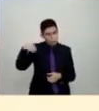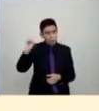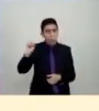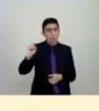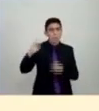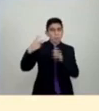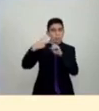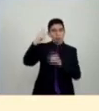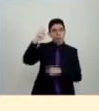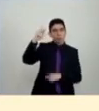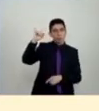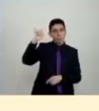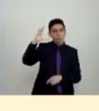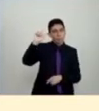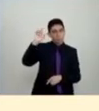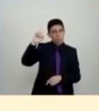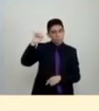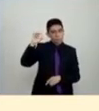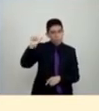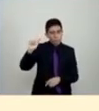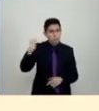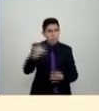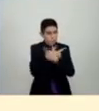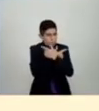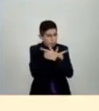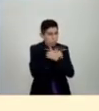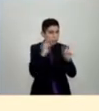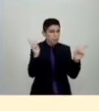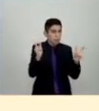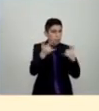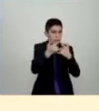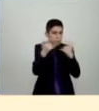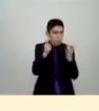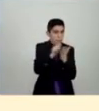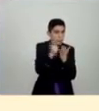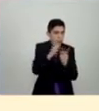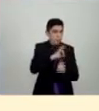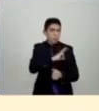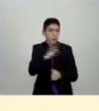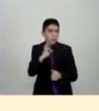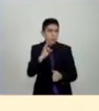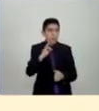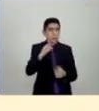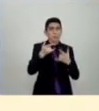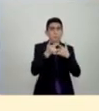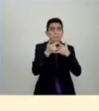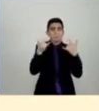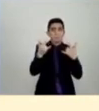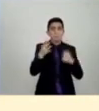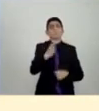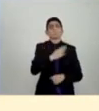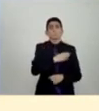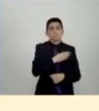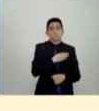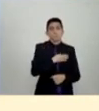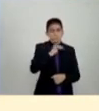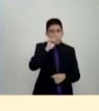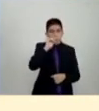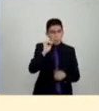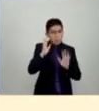hasta con toda la libertad que ofrece la novela, pero con novela negra. Y entonces ahí ya digo, bueno, ahora sí ya se